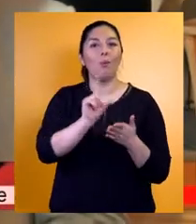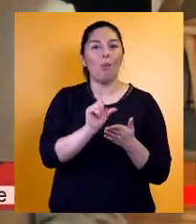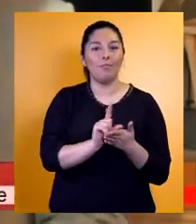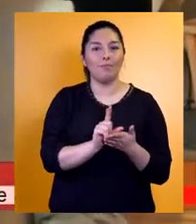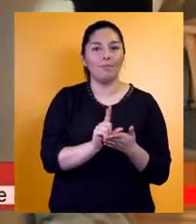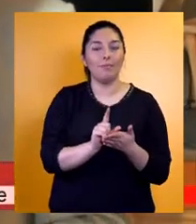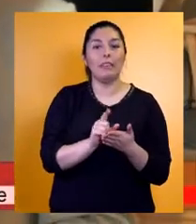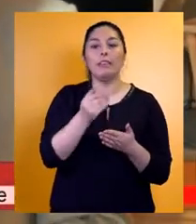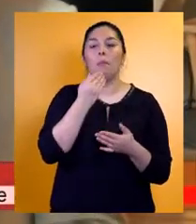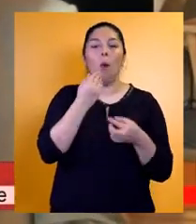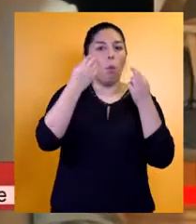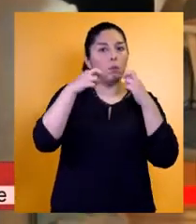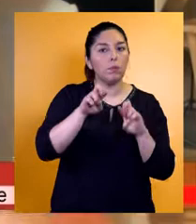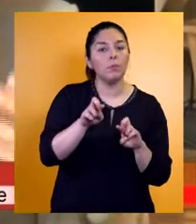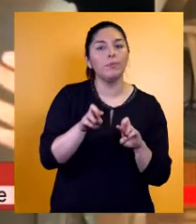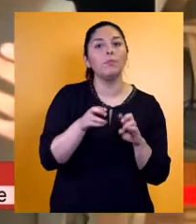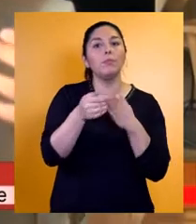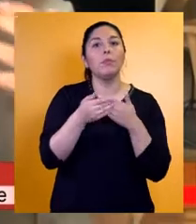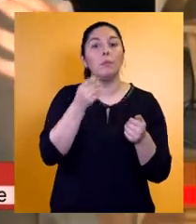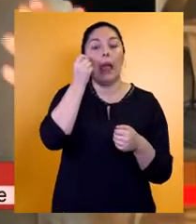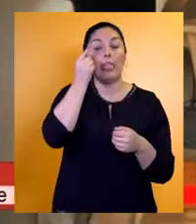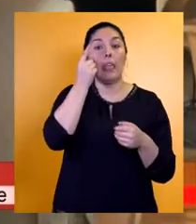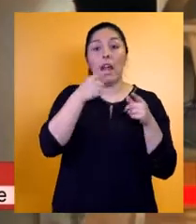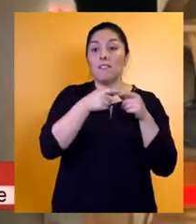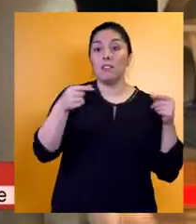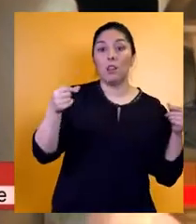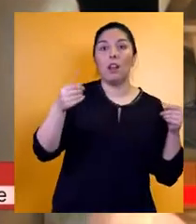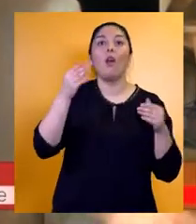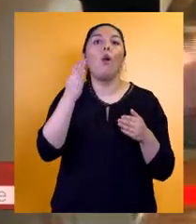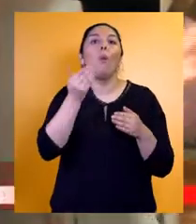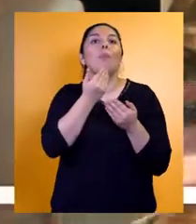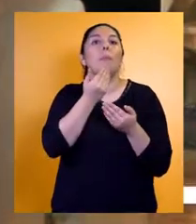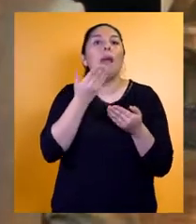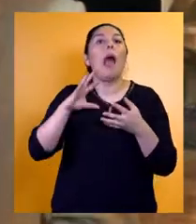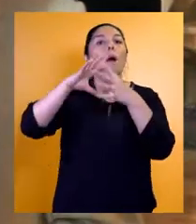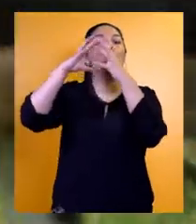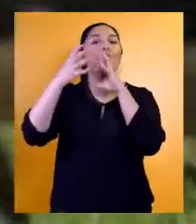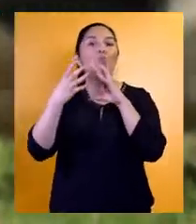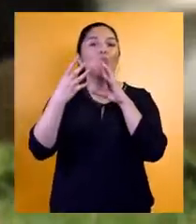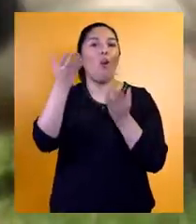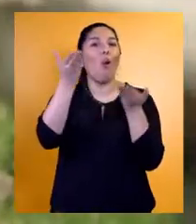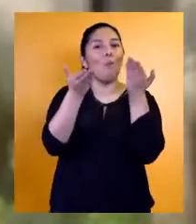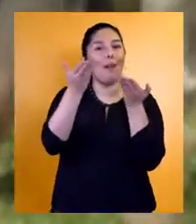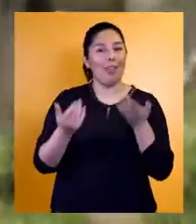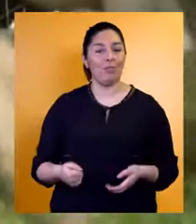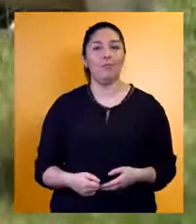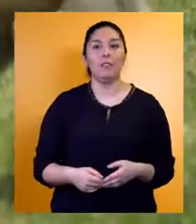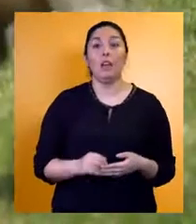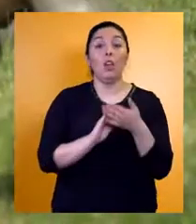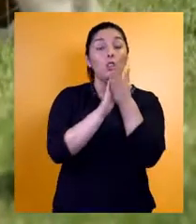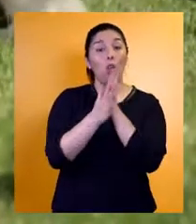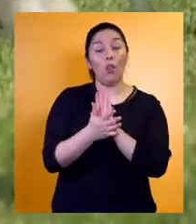región. Entonces es una posibilidad tanto para diferenciarlo a nivel nacional como internacional. La leche que proviene de